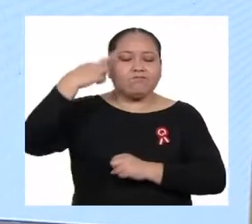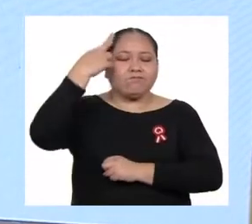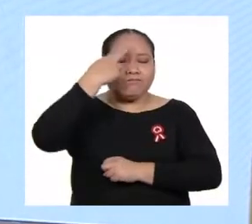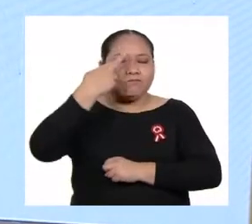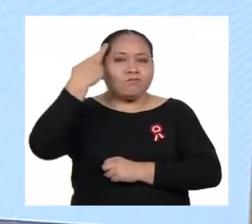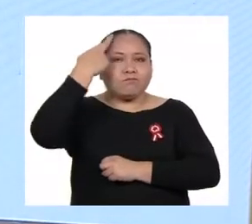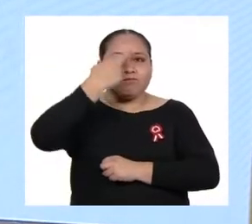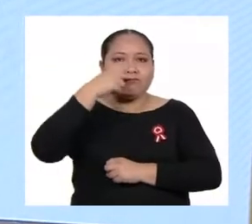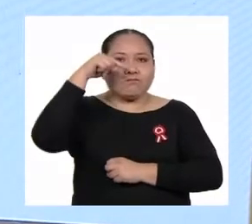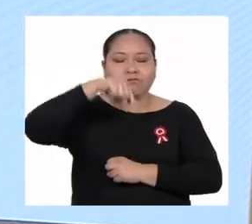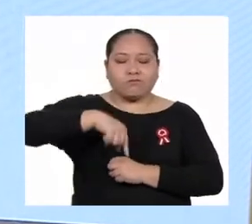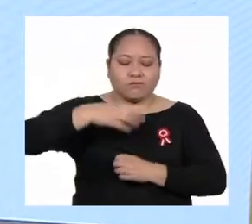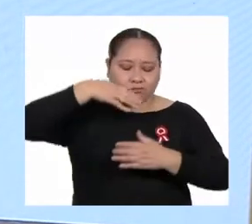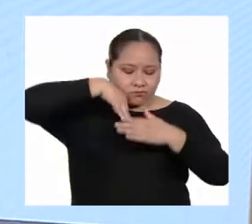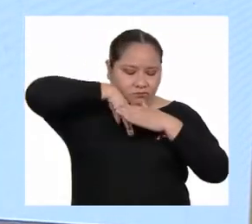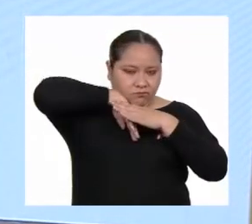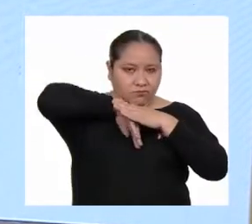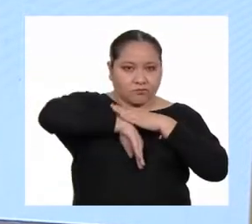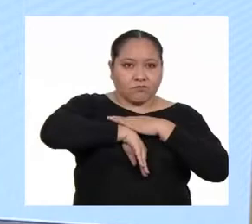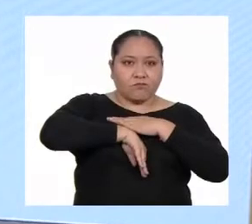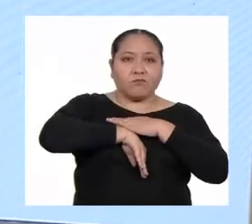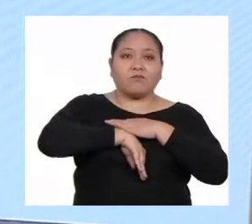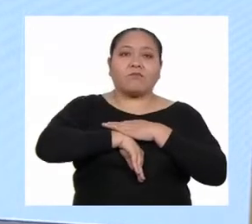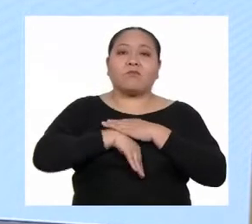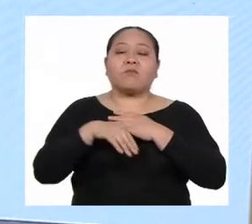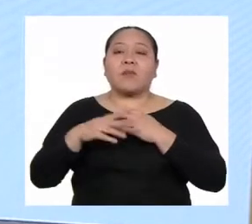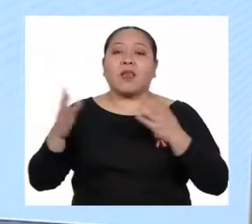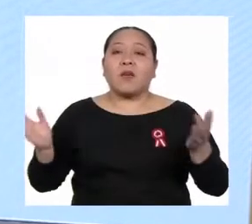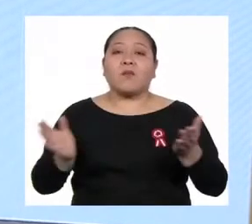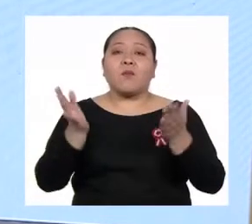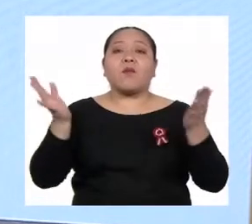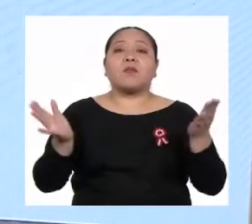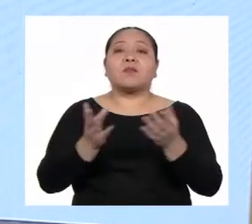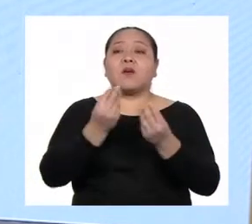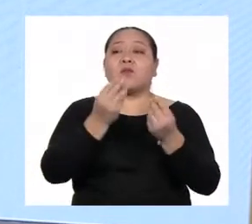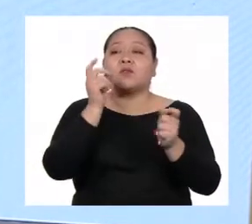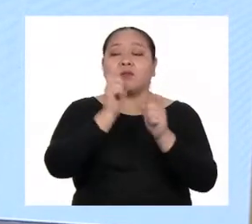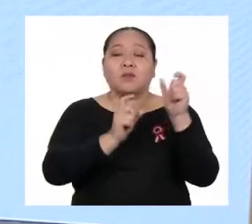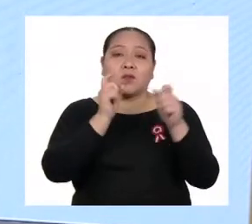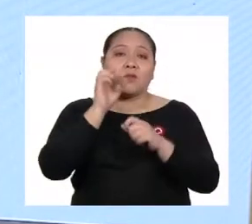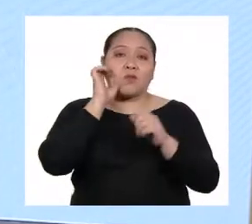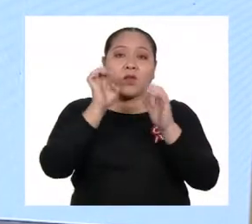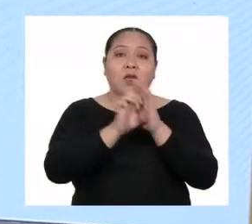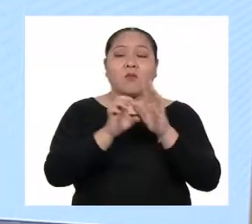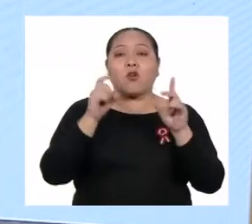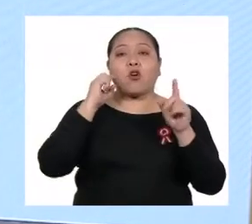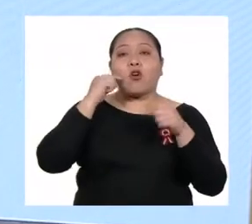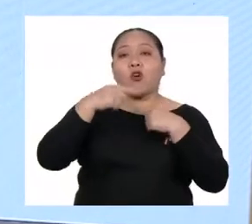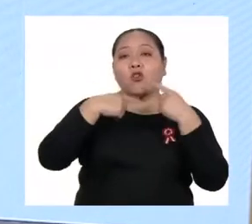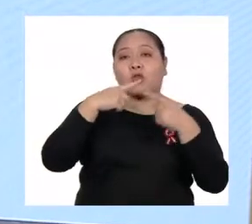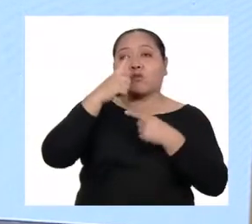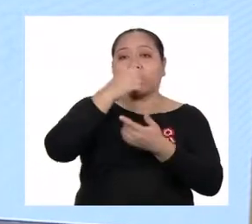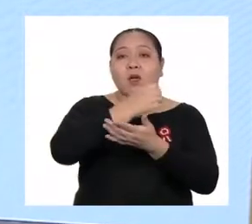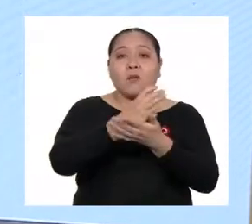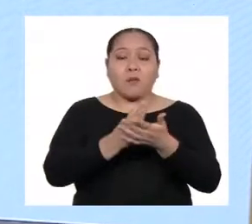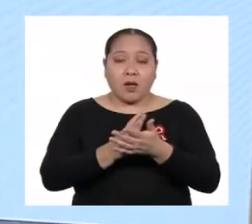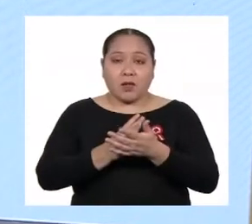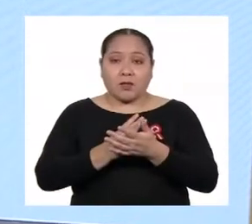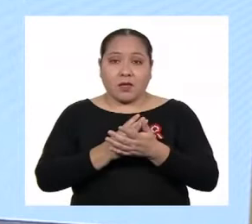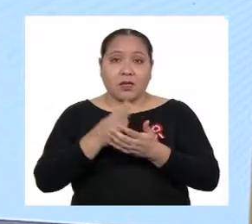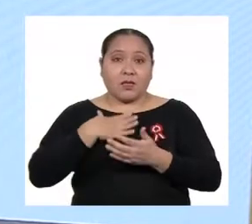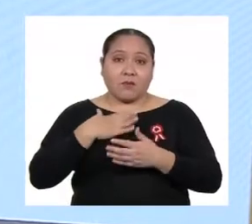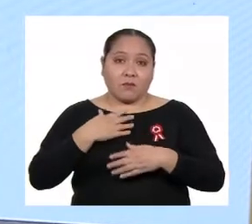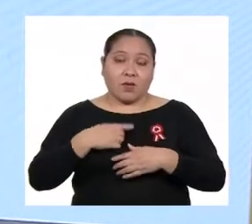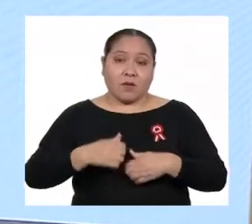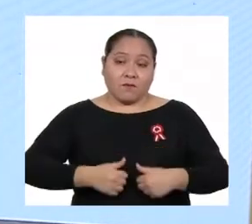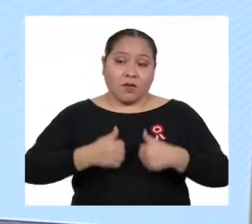reflexionamos en nuestro mundo interior para movilizar a más personas. Por ejemplo, contamos un episodio de nuestra vida para inspirar